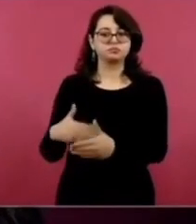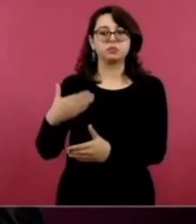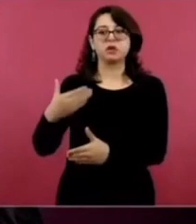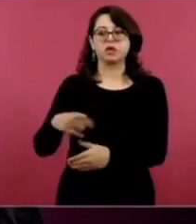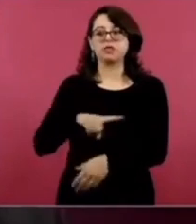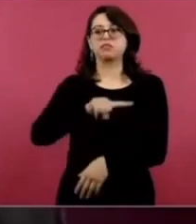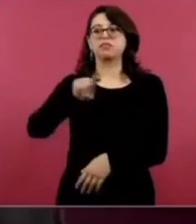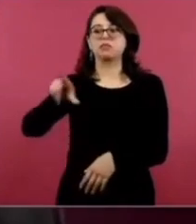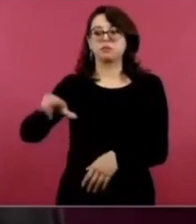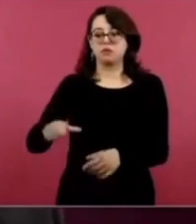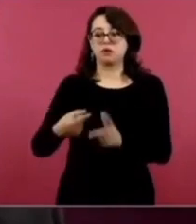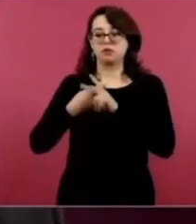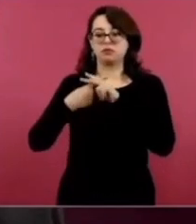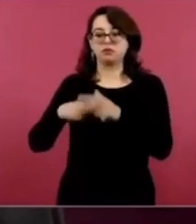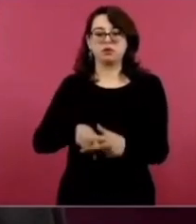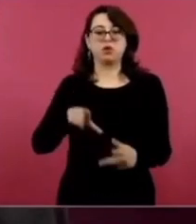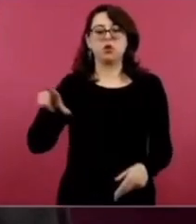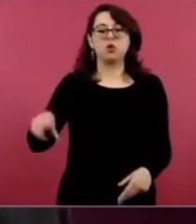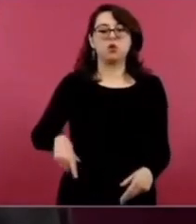ingeniero Cárdenas,